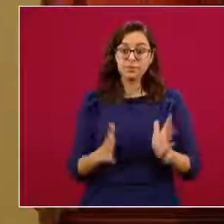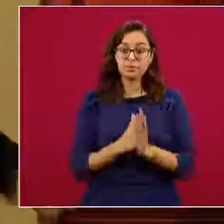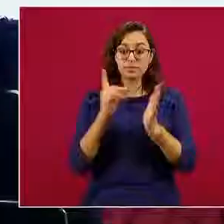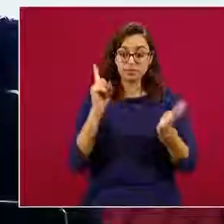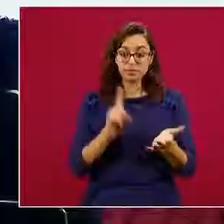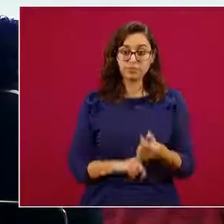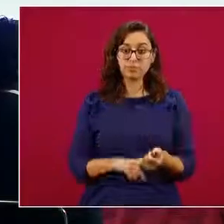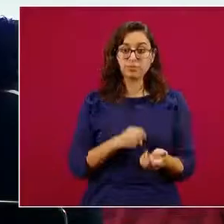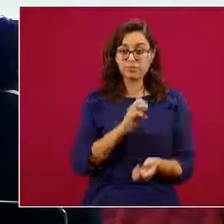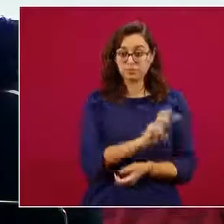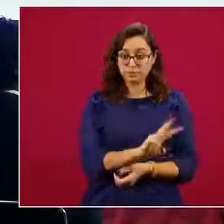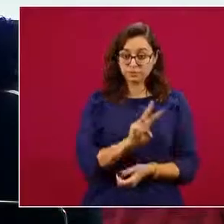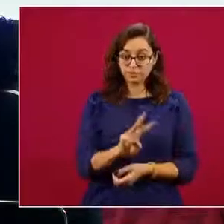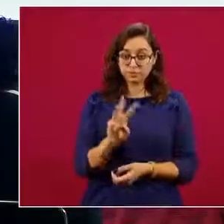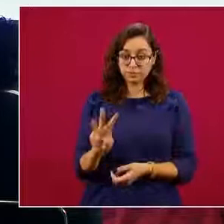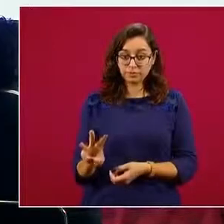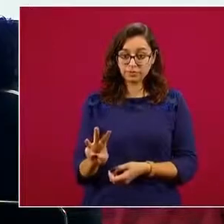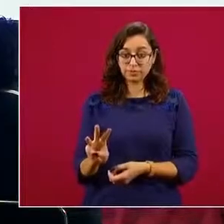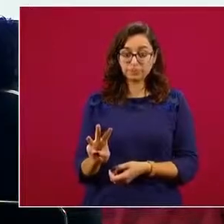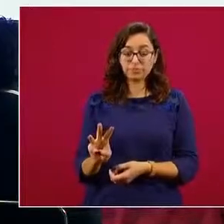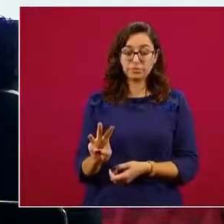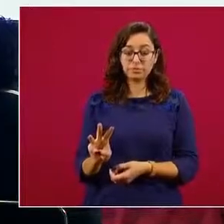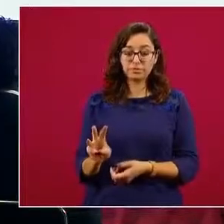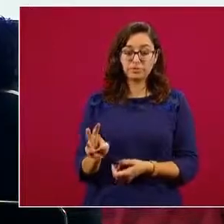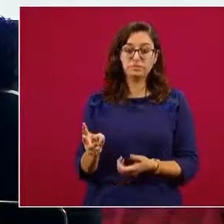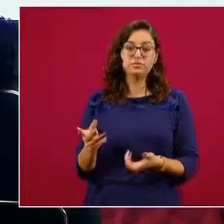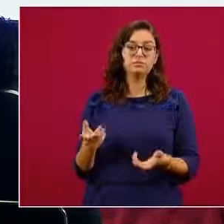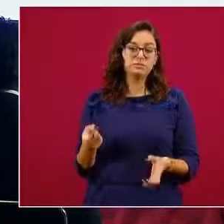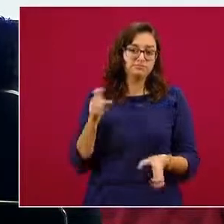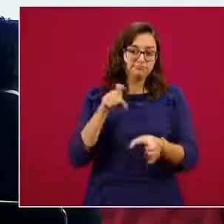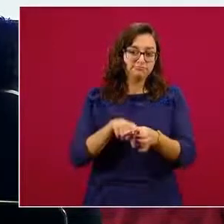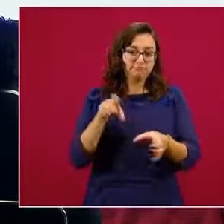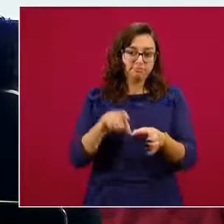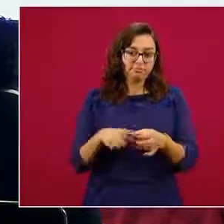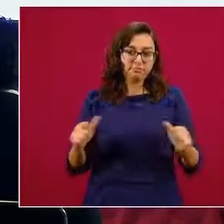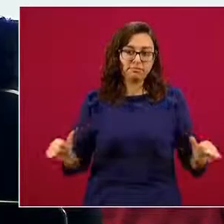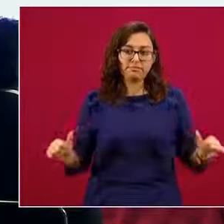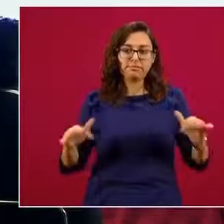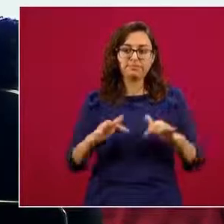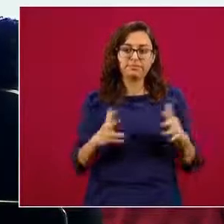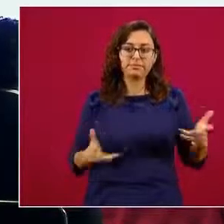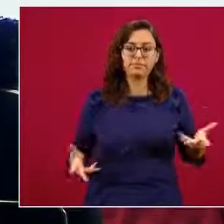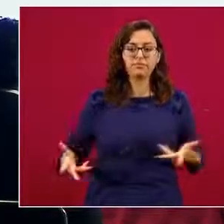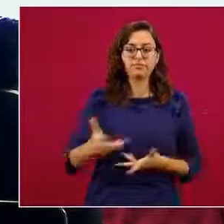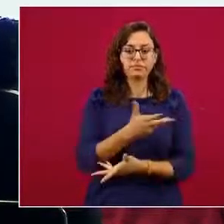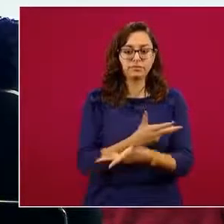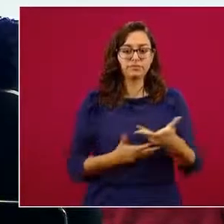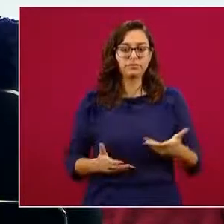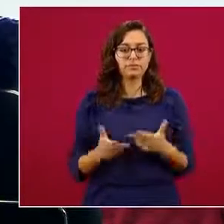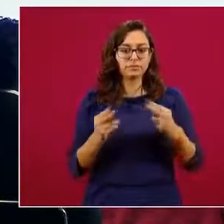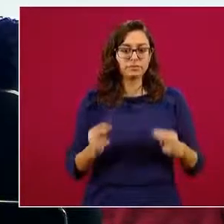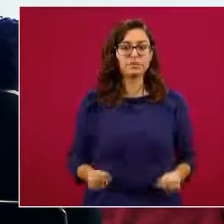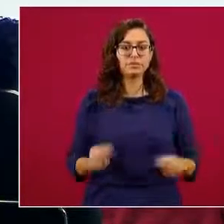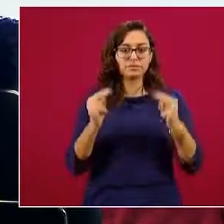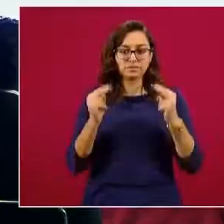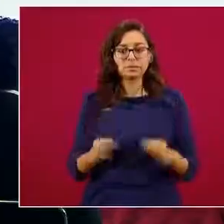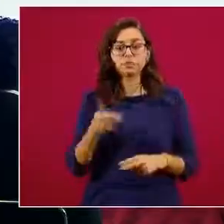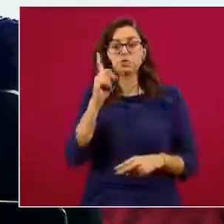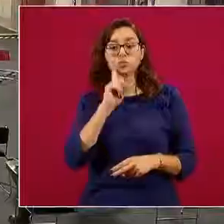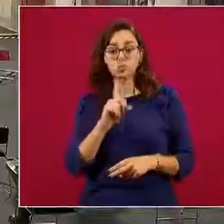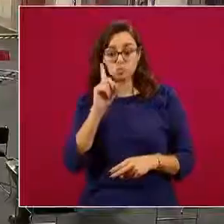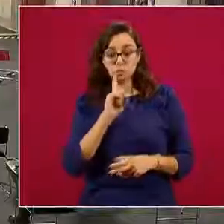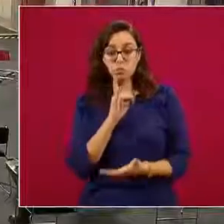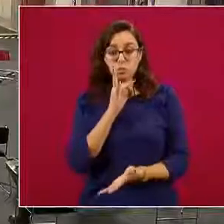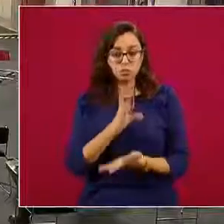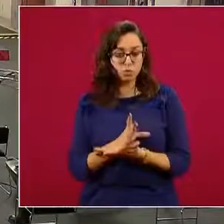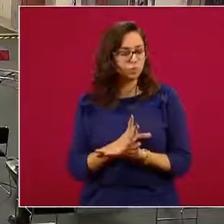es un portal en donde convergen una amplia red de negocios, tanto de mujeres, pero no